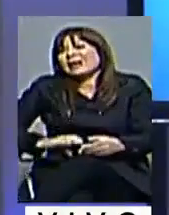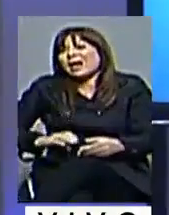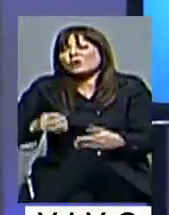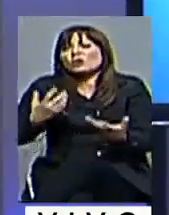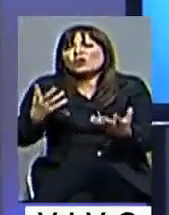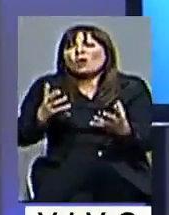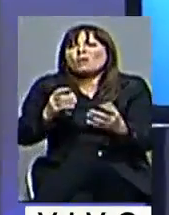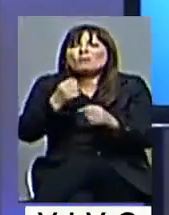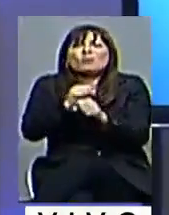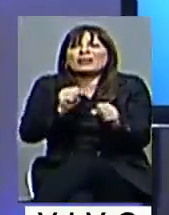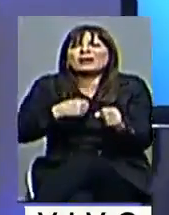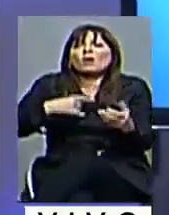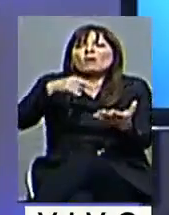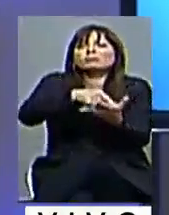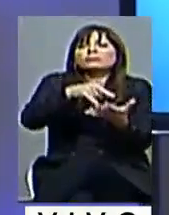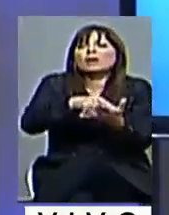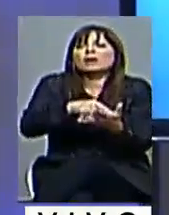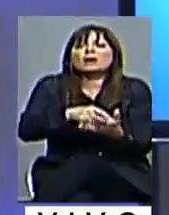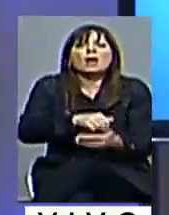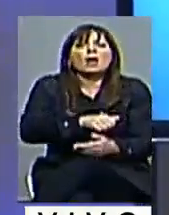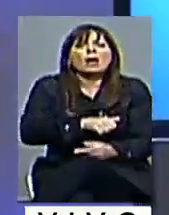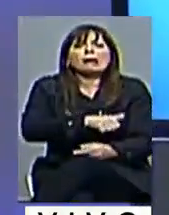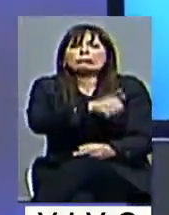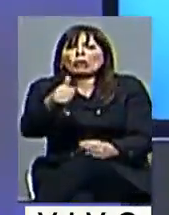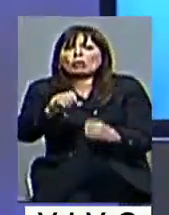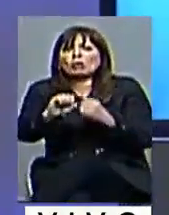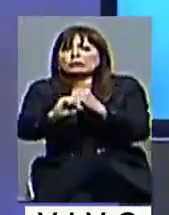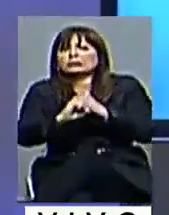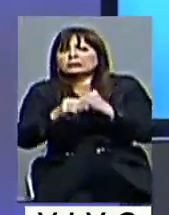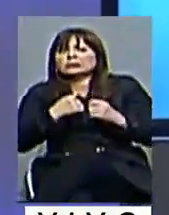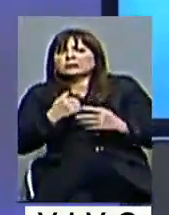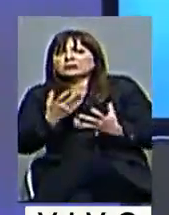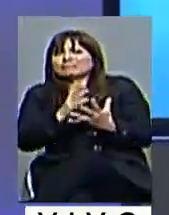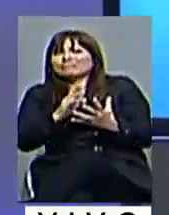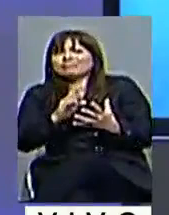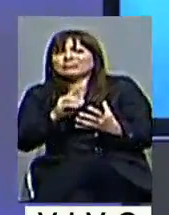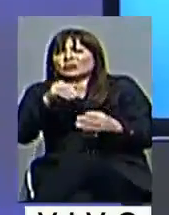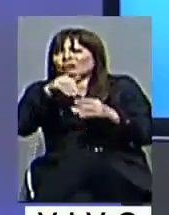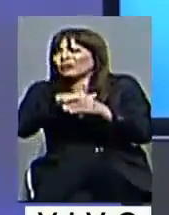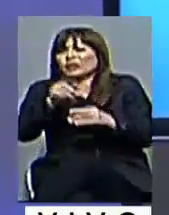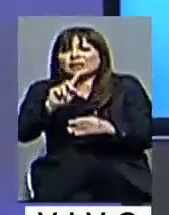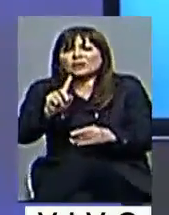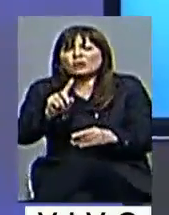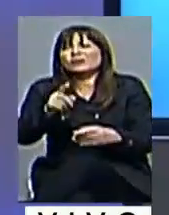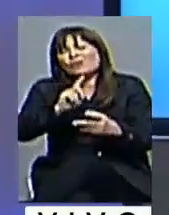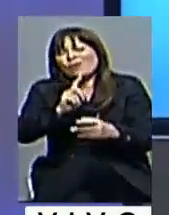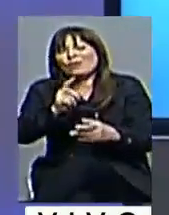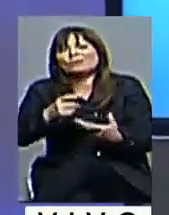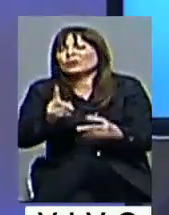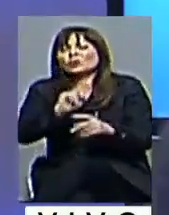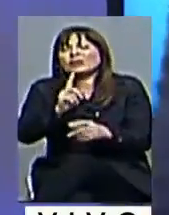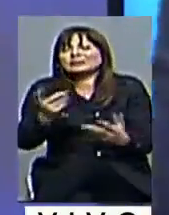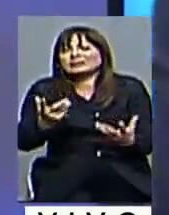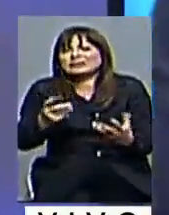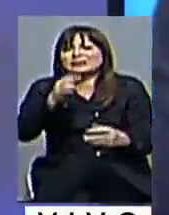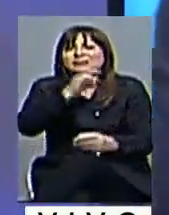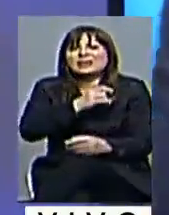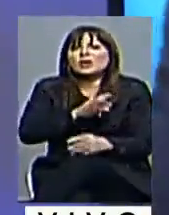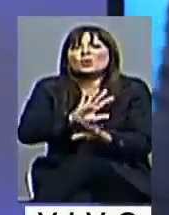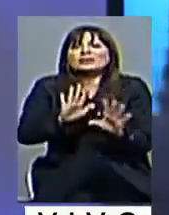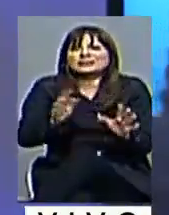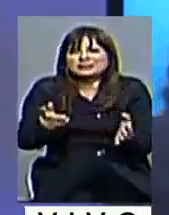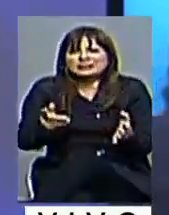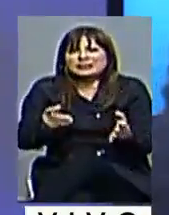como un bloque, que todos van a votar que no, porque es una iniciativa del gobierno al que yo me opongo. Eso no es así en Chile, no ha sido